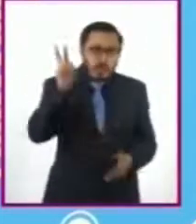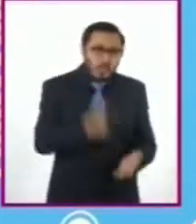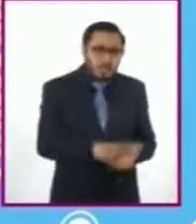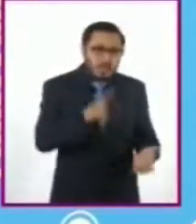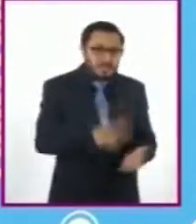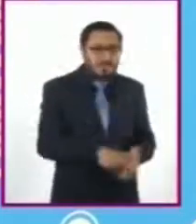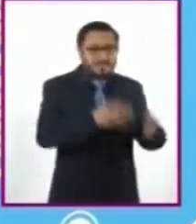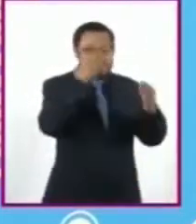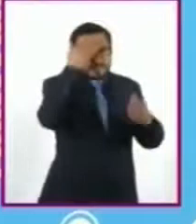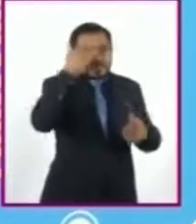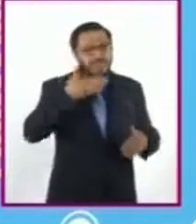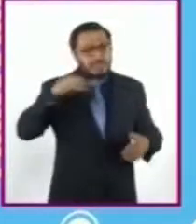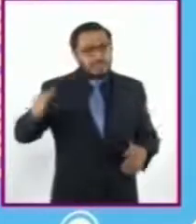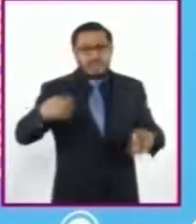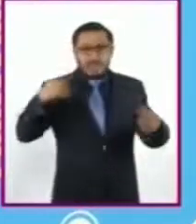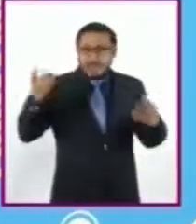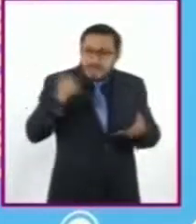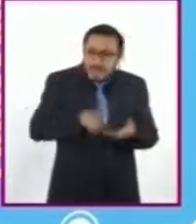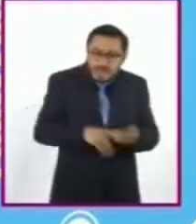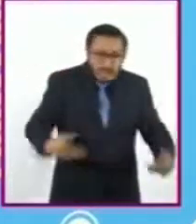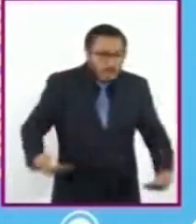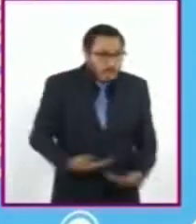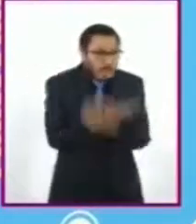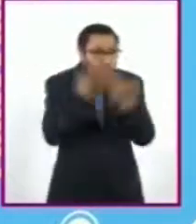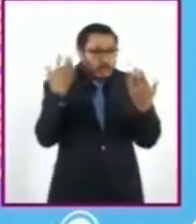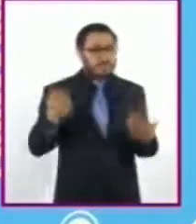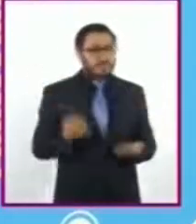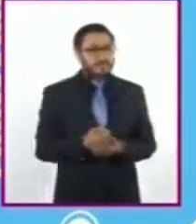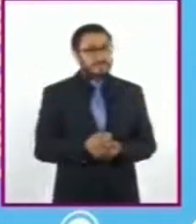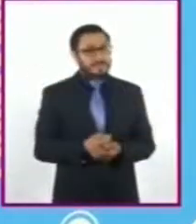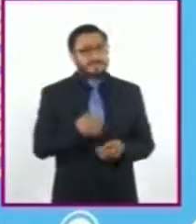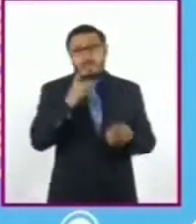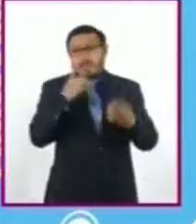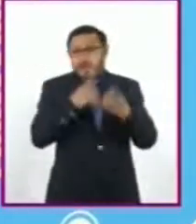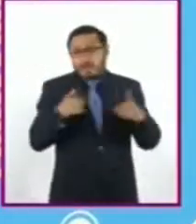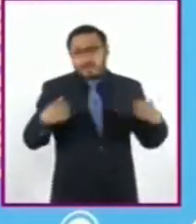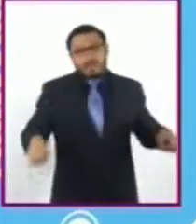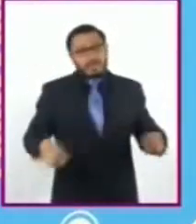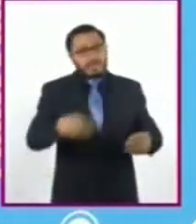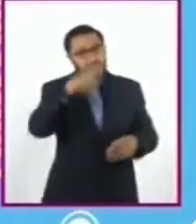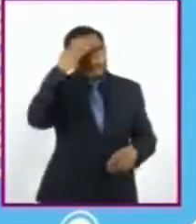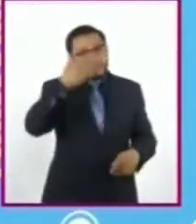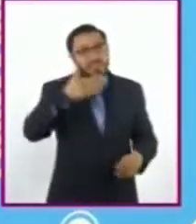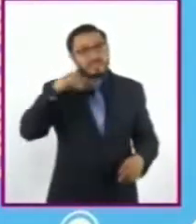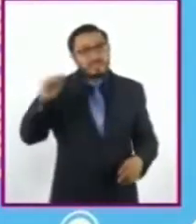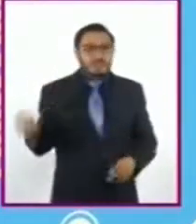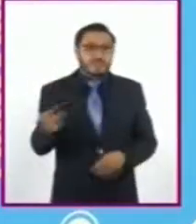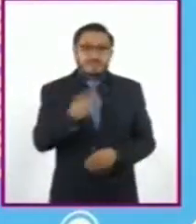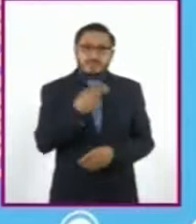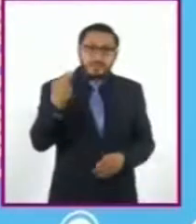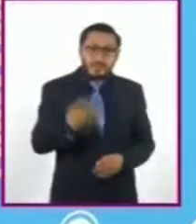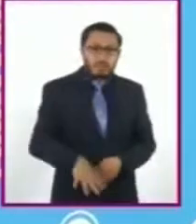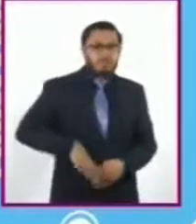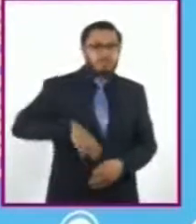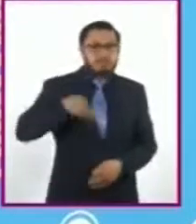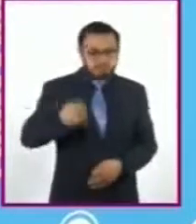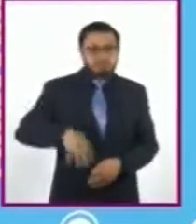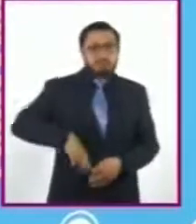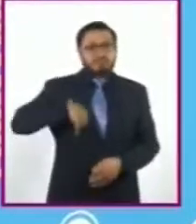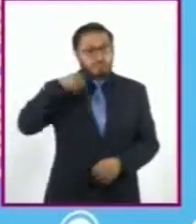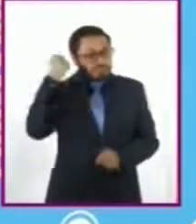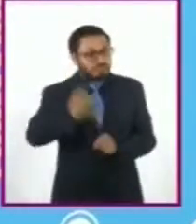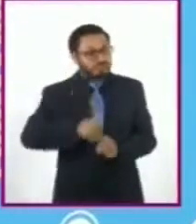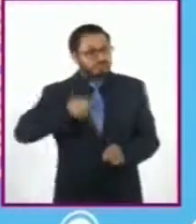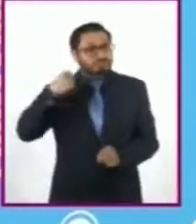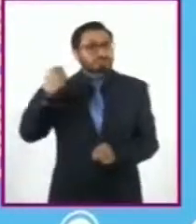las capacidades innatas y que el desarrollo del potencial requiere de esfuerzo,